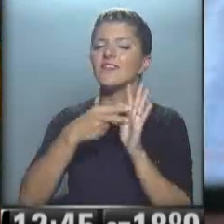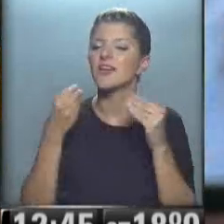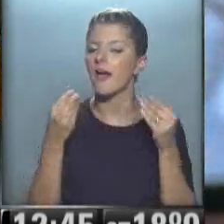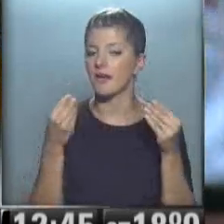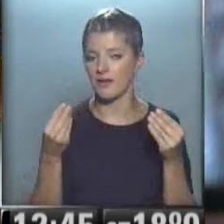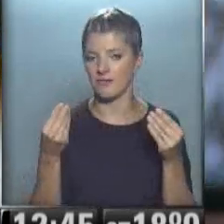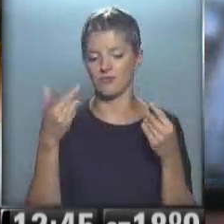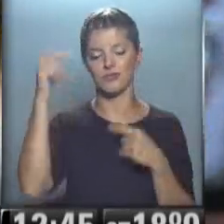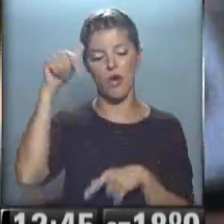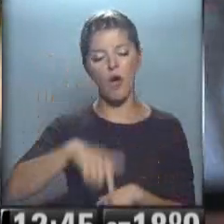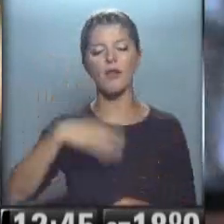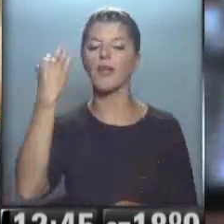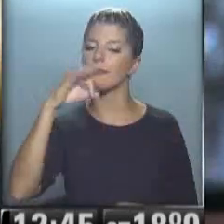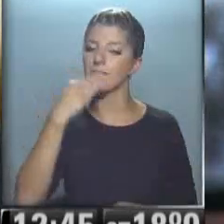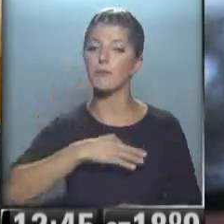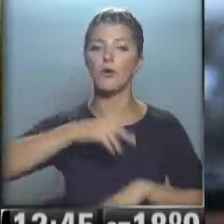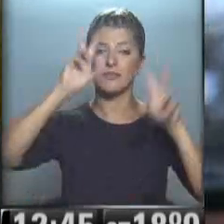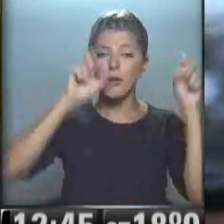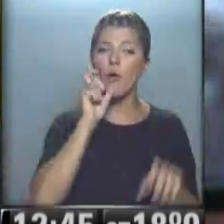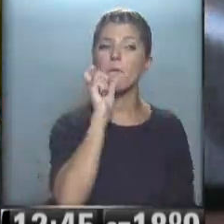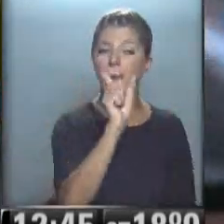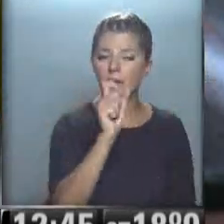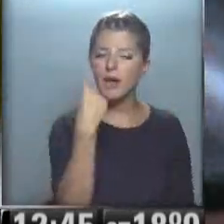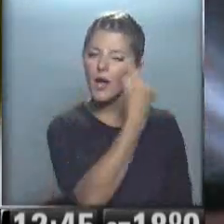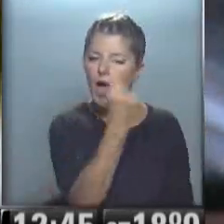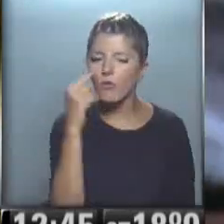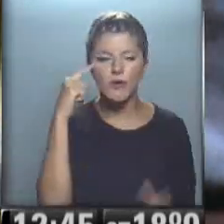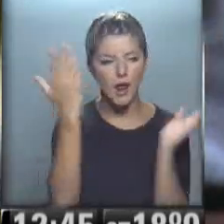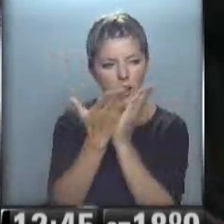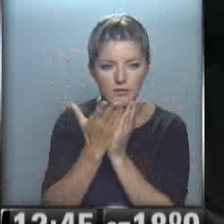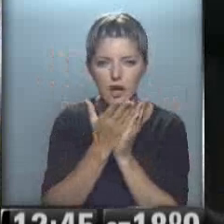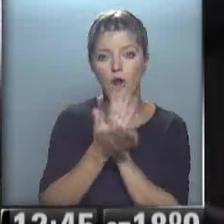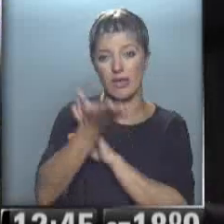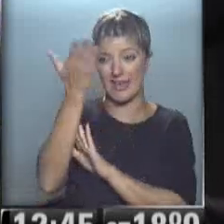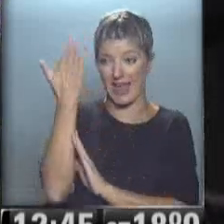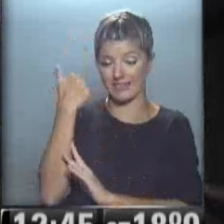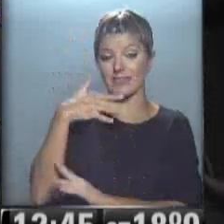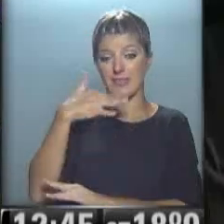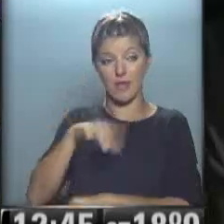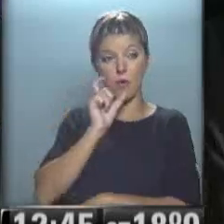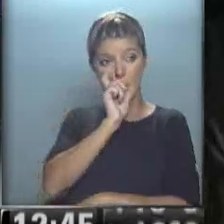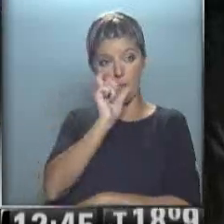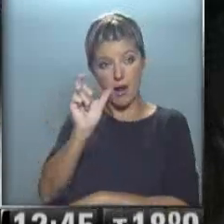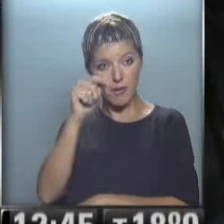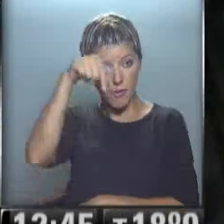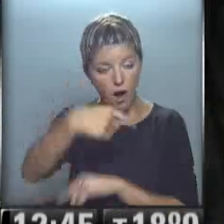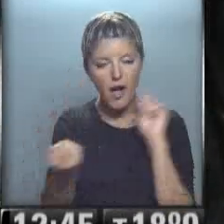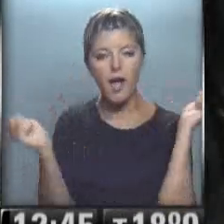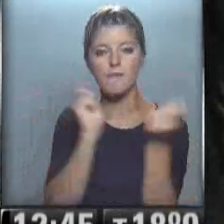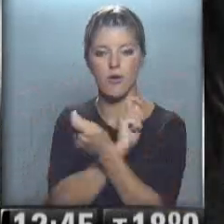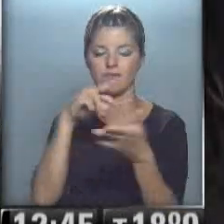replantear un montón de de términos en relación a lo que antes se entendía y y y que ahora se se modifica